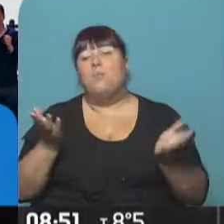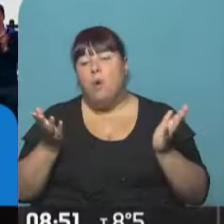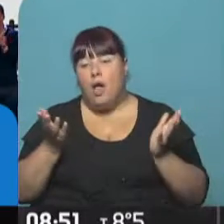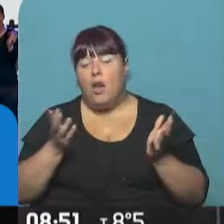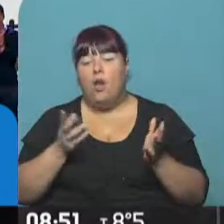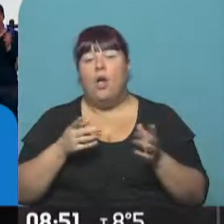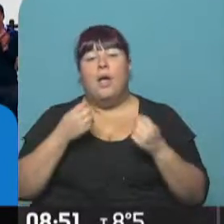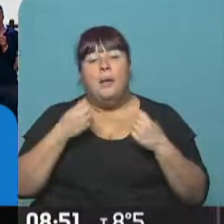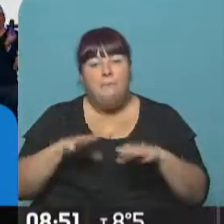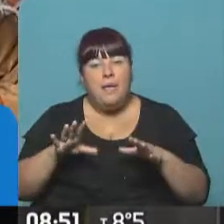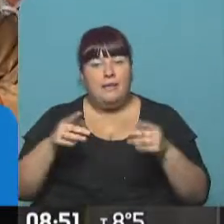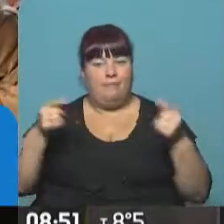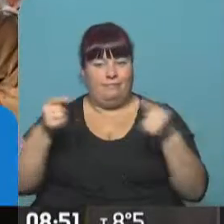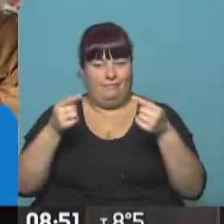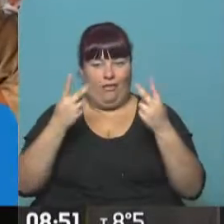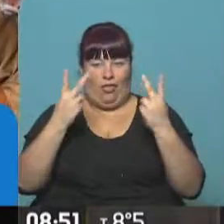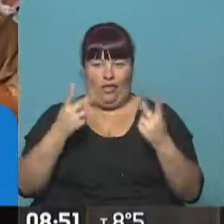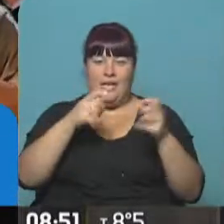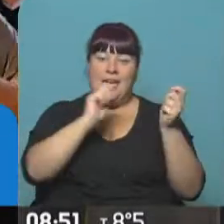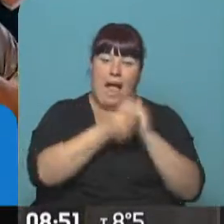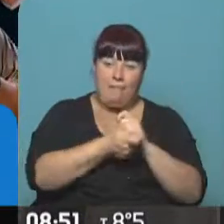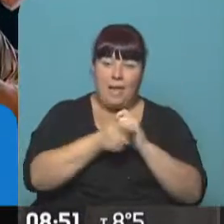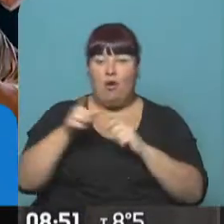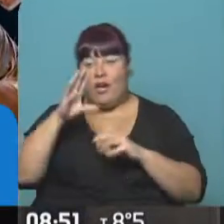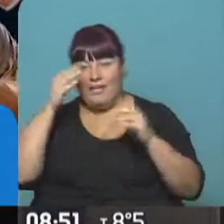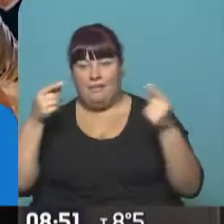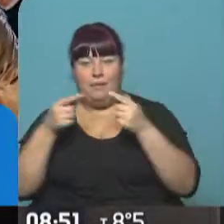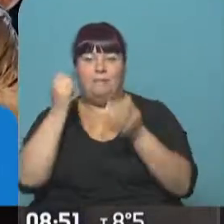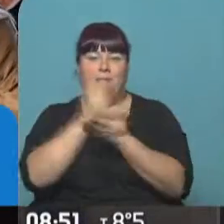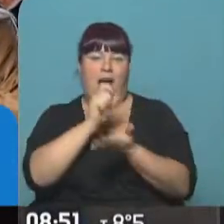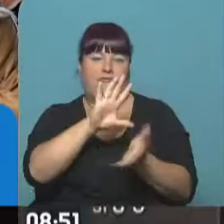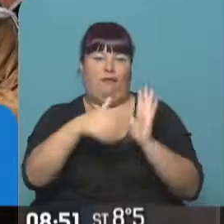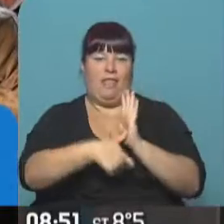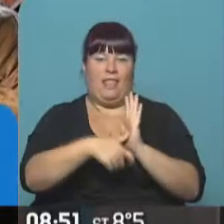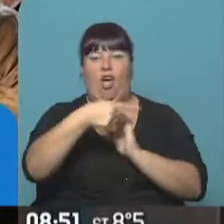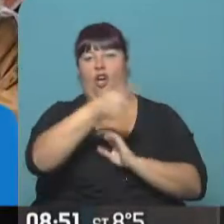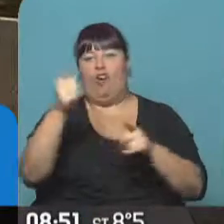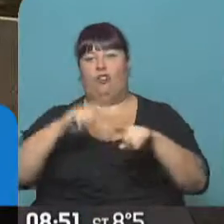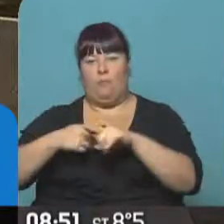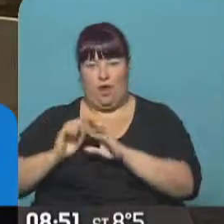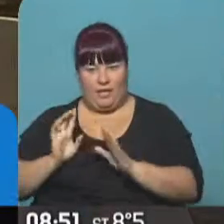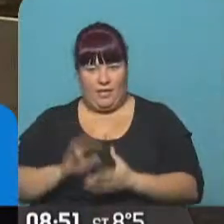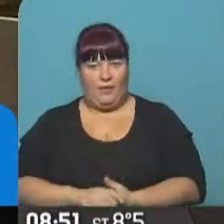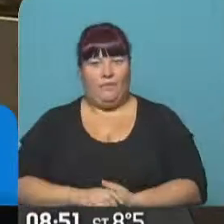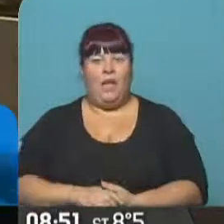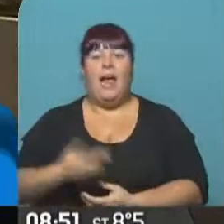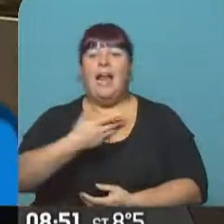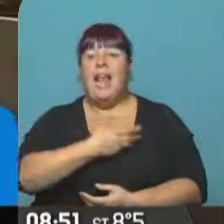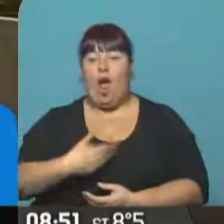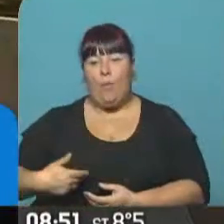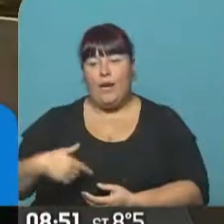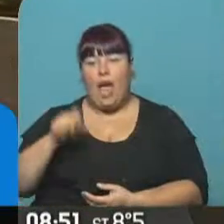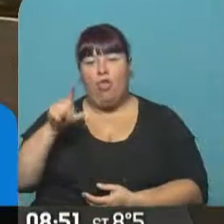empieza a polarizar cambiemos como marca con identidad contra el resto de las fuerzas políticas la bordadora tiene una